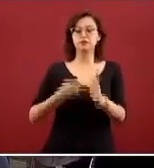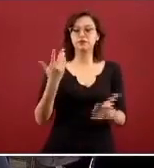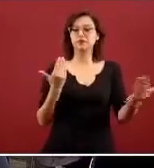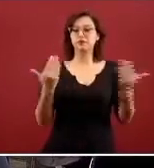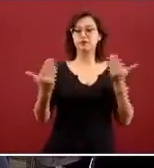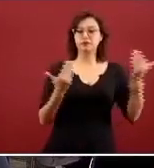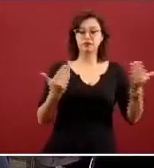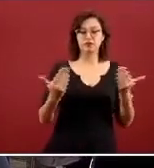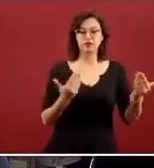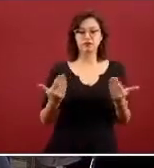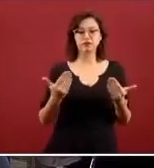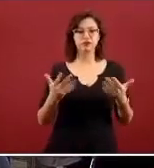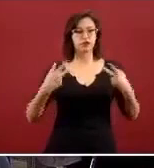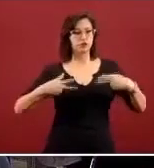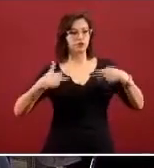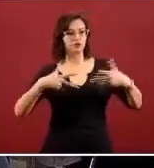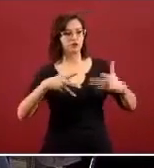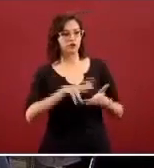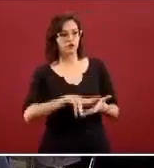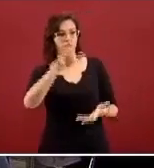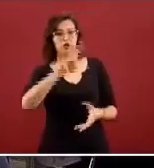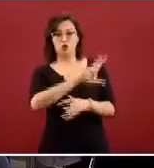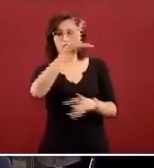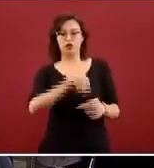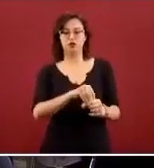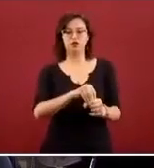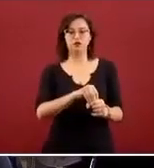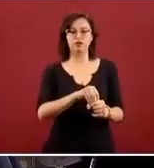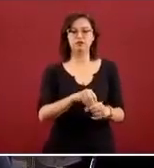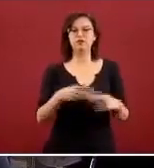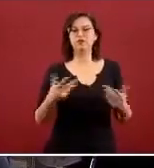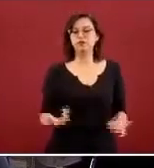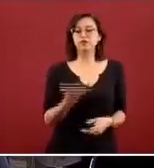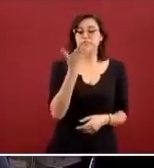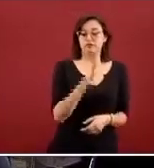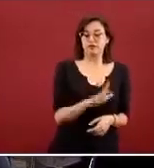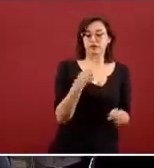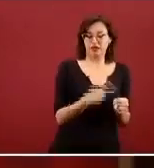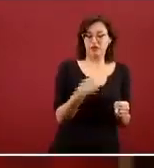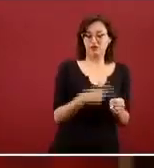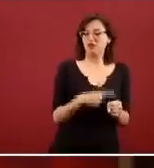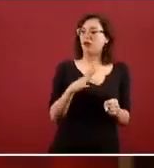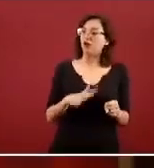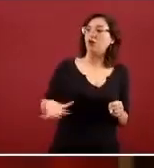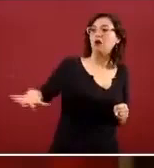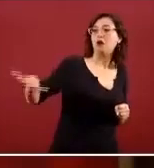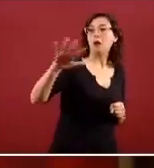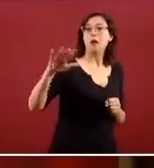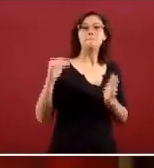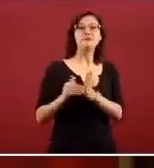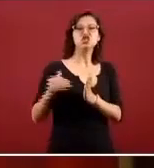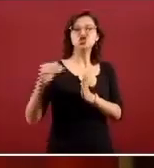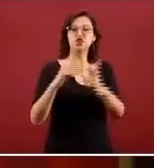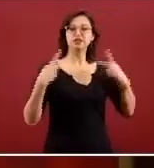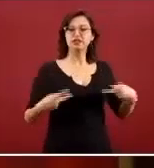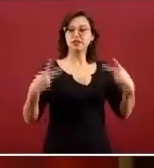base poblacional. No es lo mismo tener 10 casos en una población de millones de habitantes que tener esos